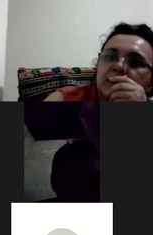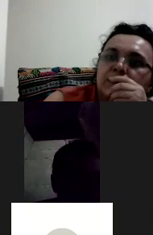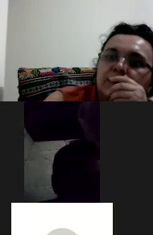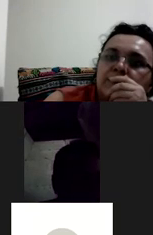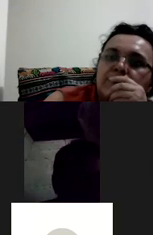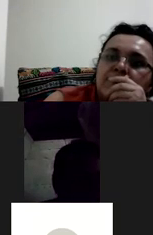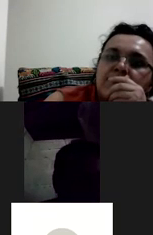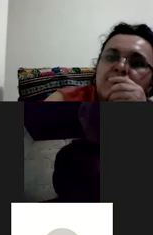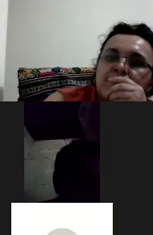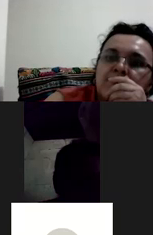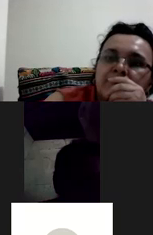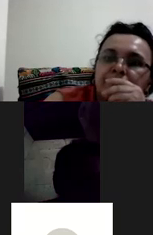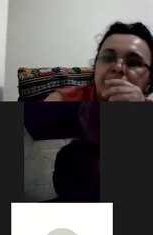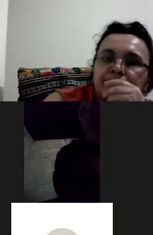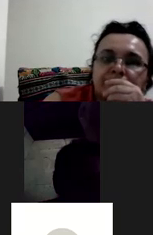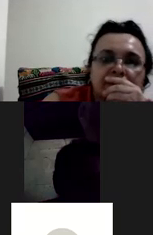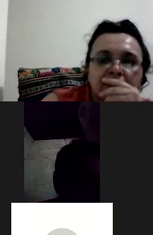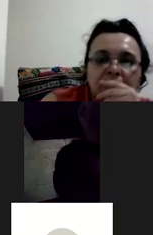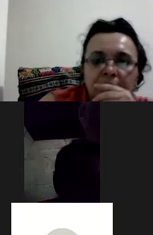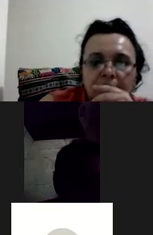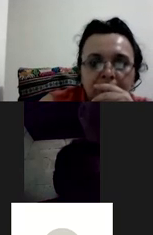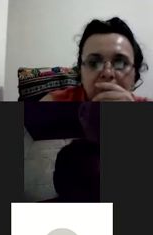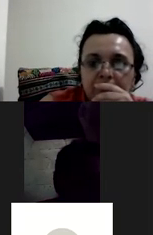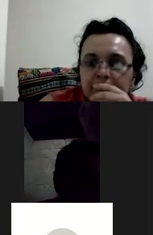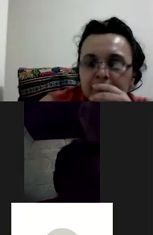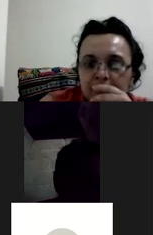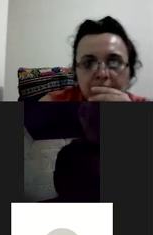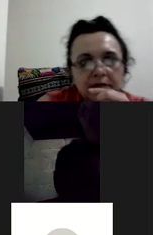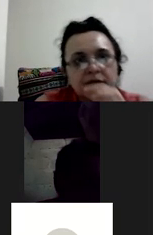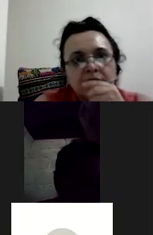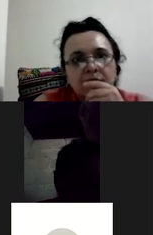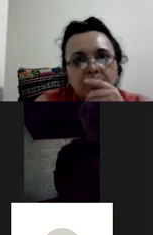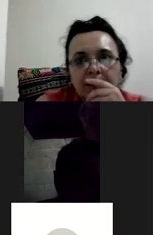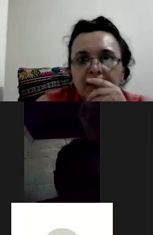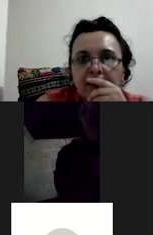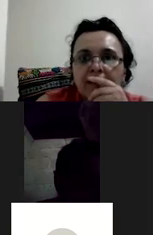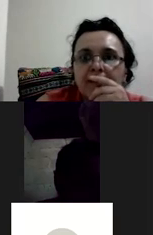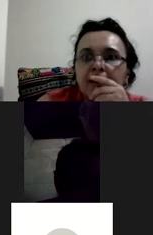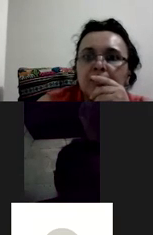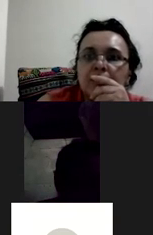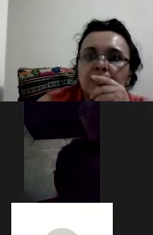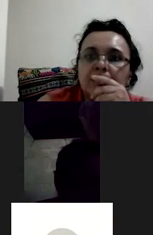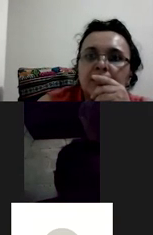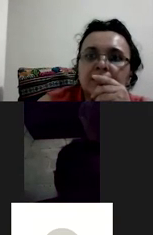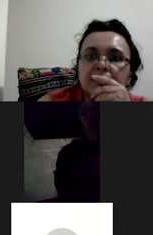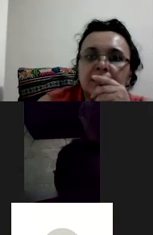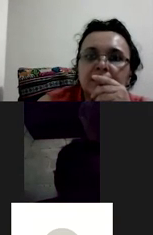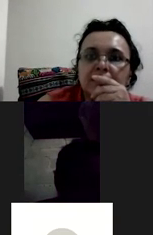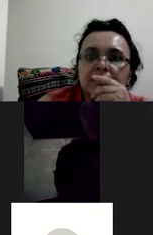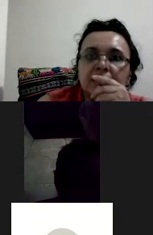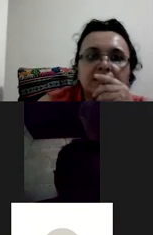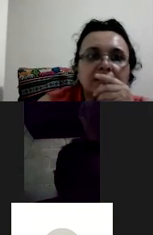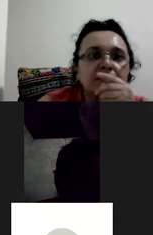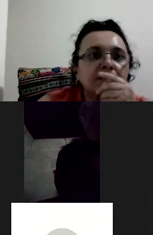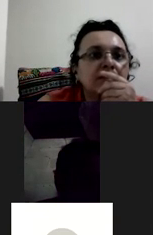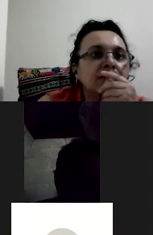Hello. Corazones preciosos. Hoy es el día de despejar dudas, porque este día se van a